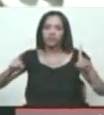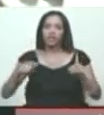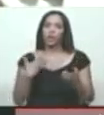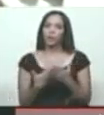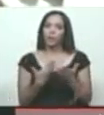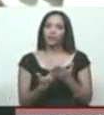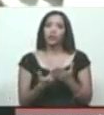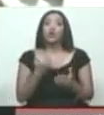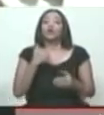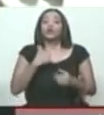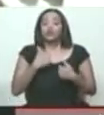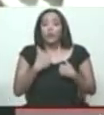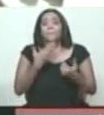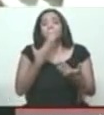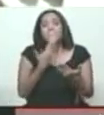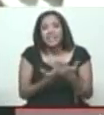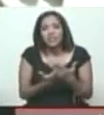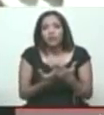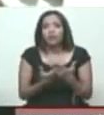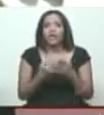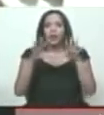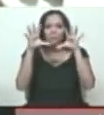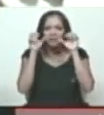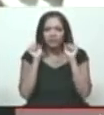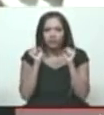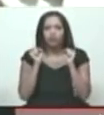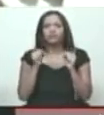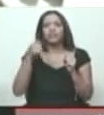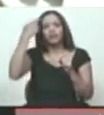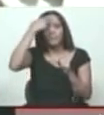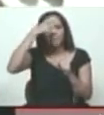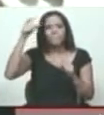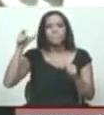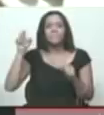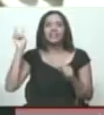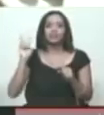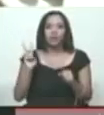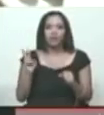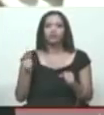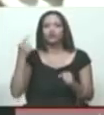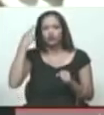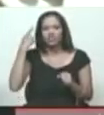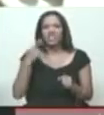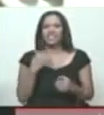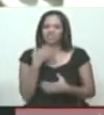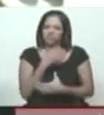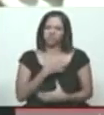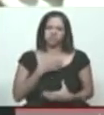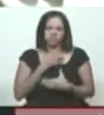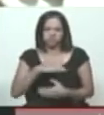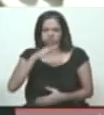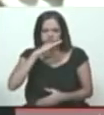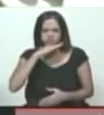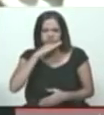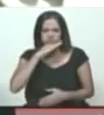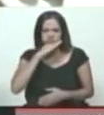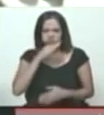la máxima comprensión de todos los venezolanos. Yo sé que esto provoca una gran rabia, una gran impotencia, una